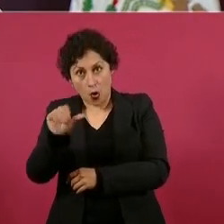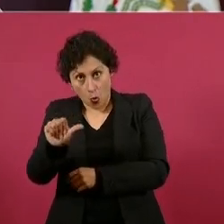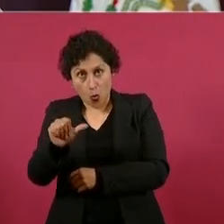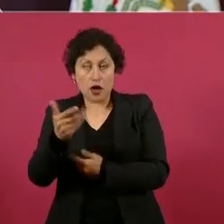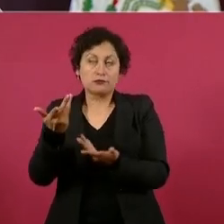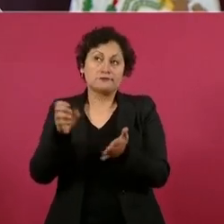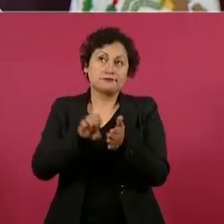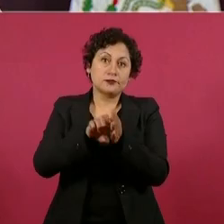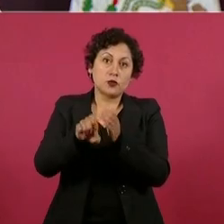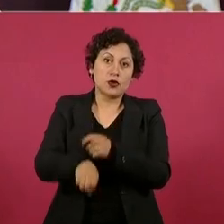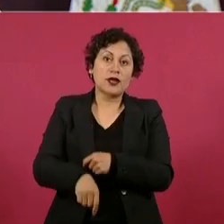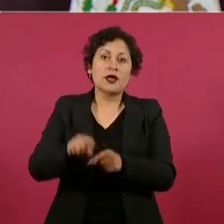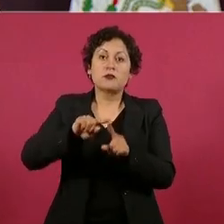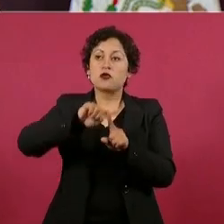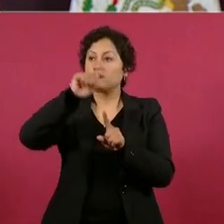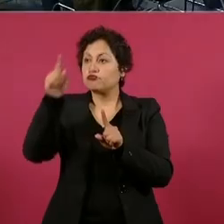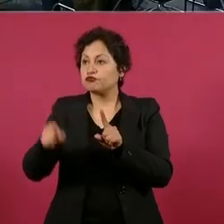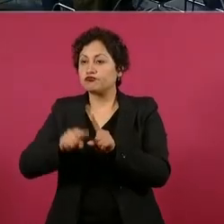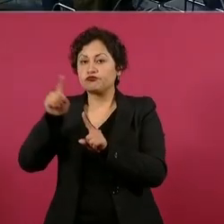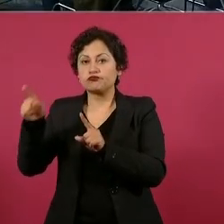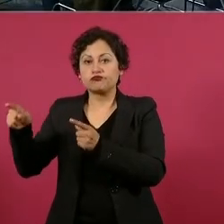acueductos, presas,